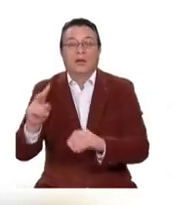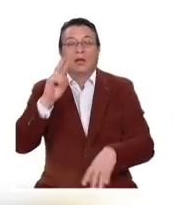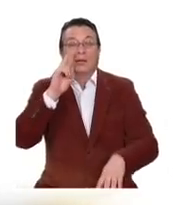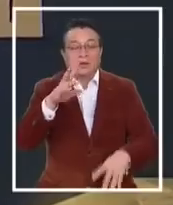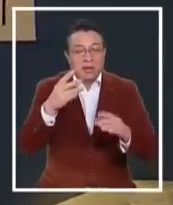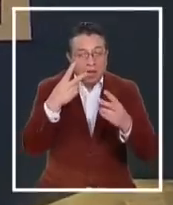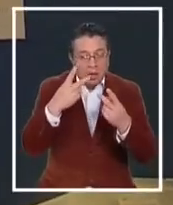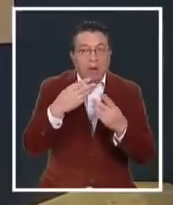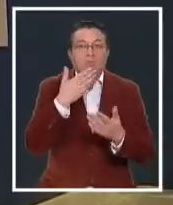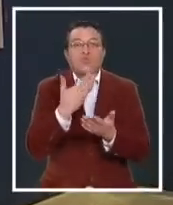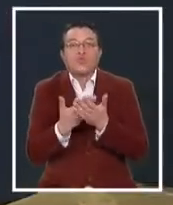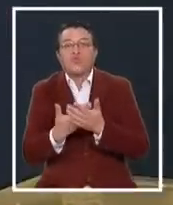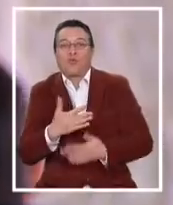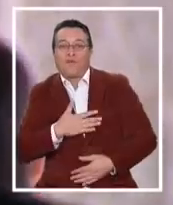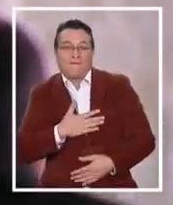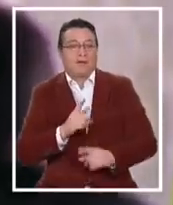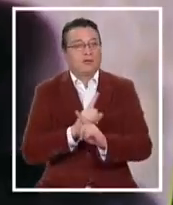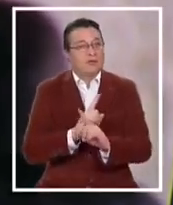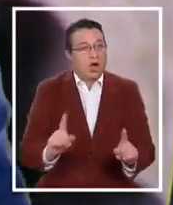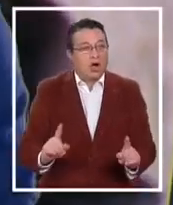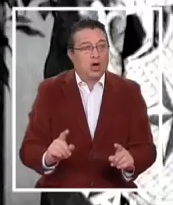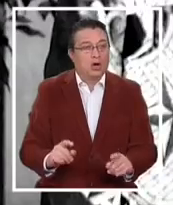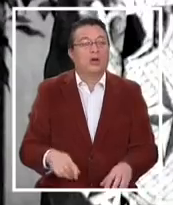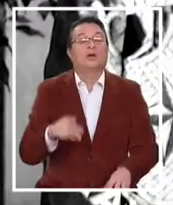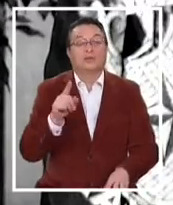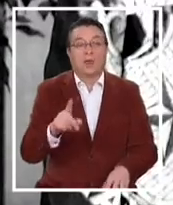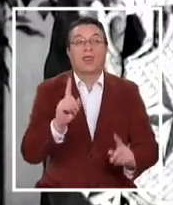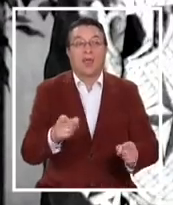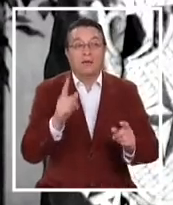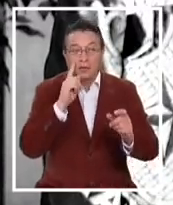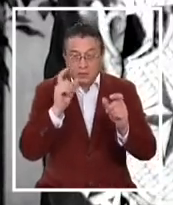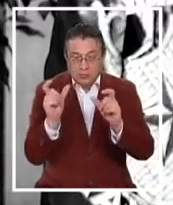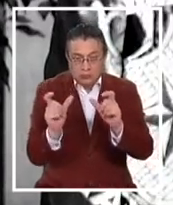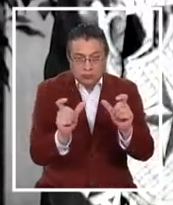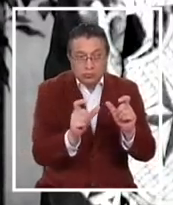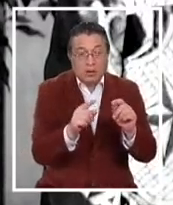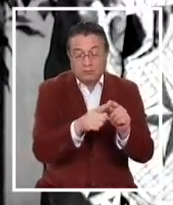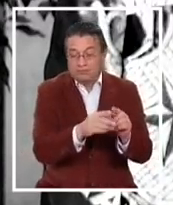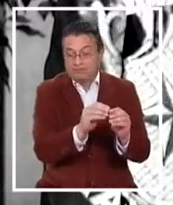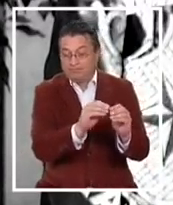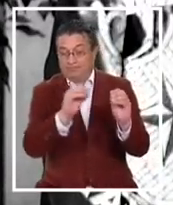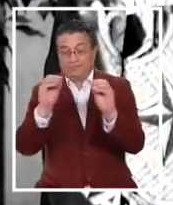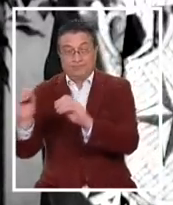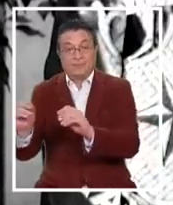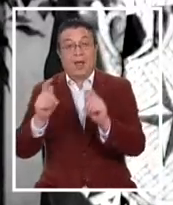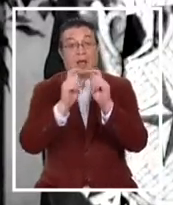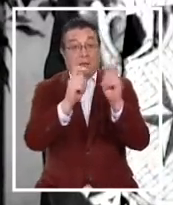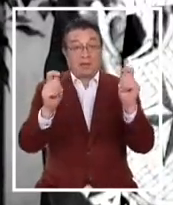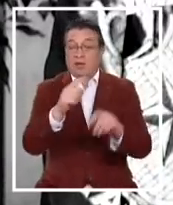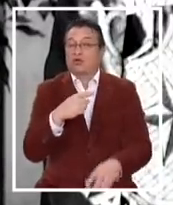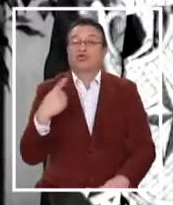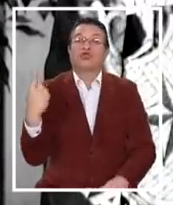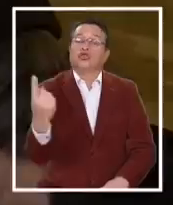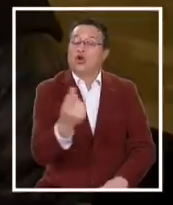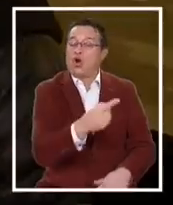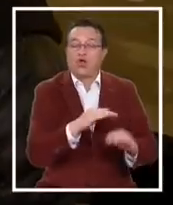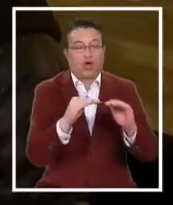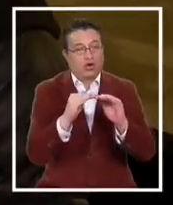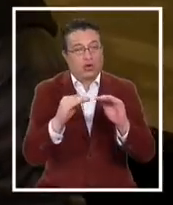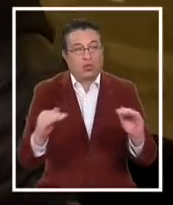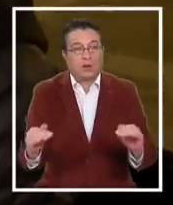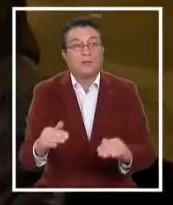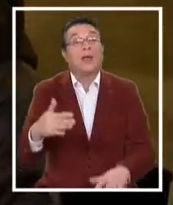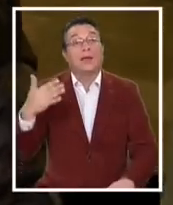cálculos pequeños. Aquí lo que hay que velar es que si se extiende la campaña, todos tengan las mismas condiciones.